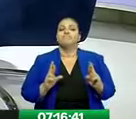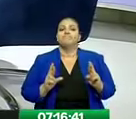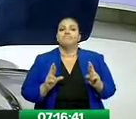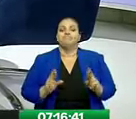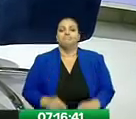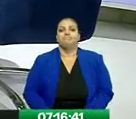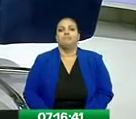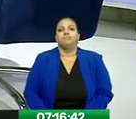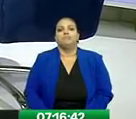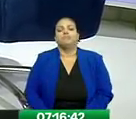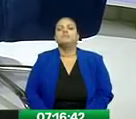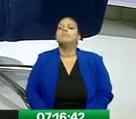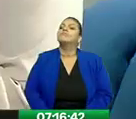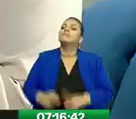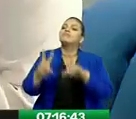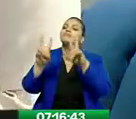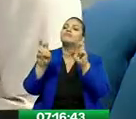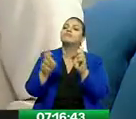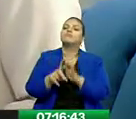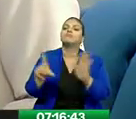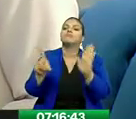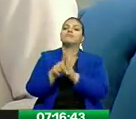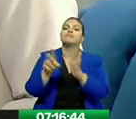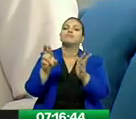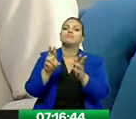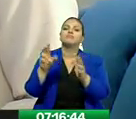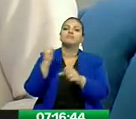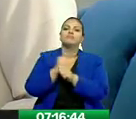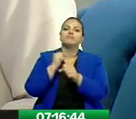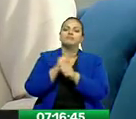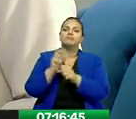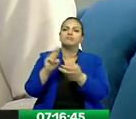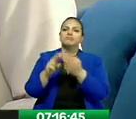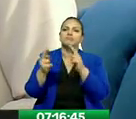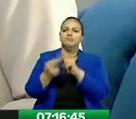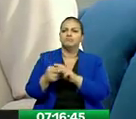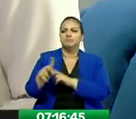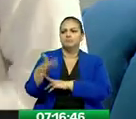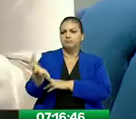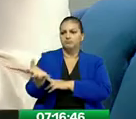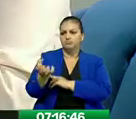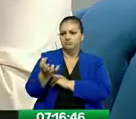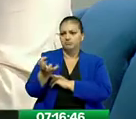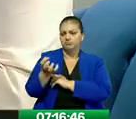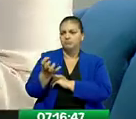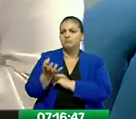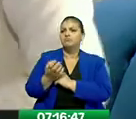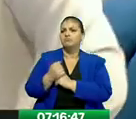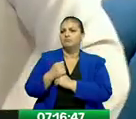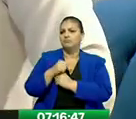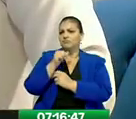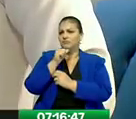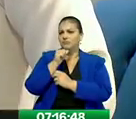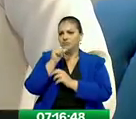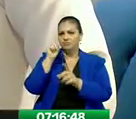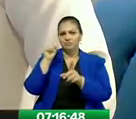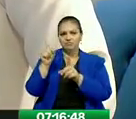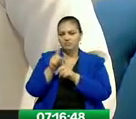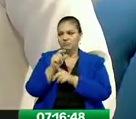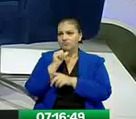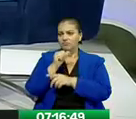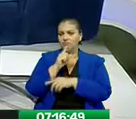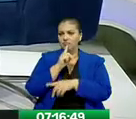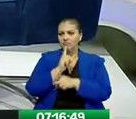sensibles en materia de reforma laboral? Entiendo que algo tiene que ver el tema de la jubilación patronal, en donde todavía no llegan a un consenso. Hay